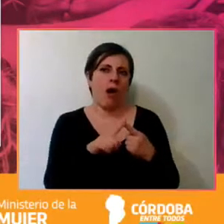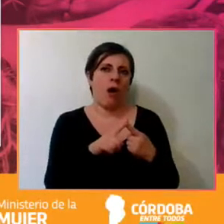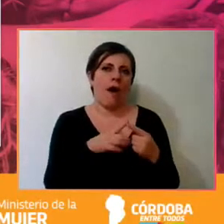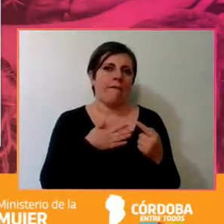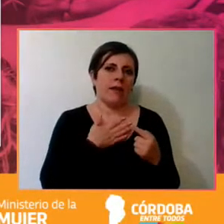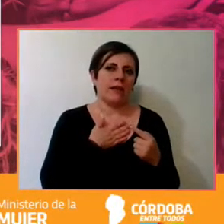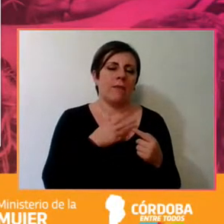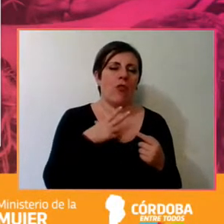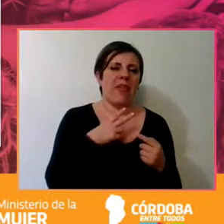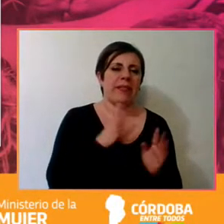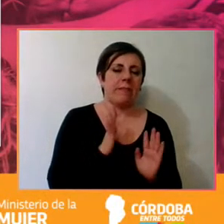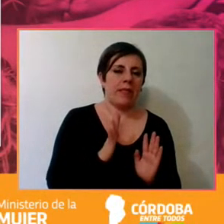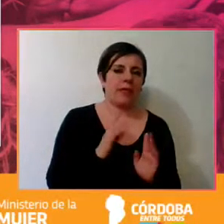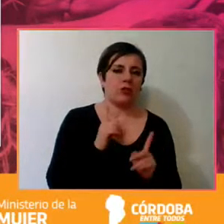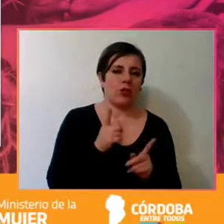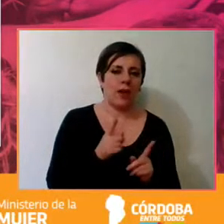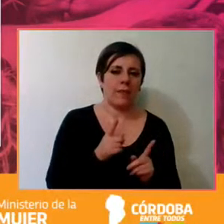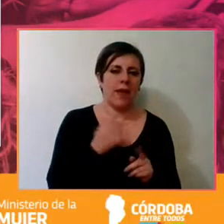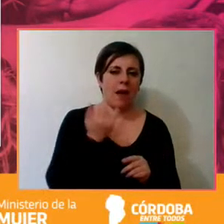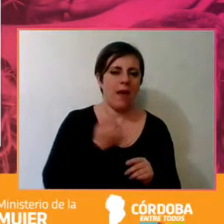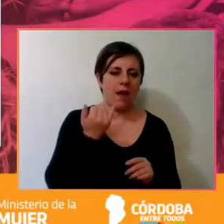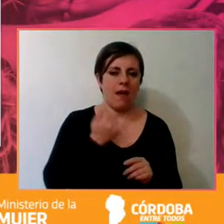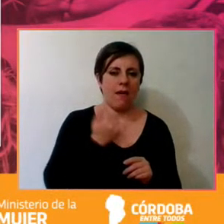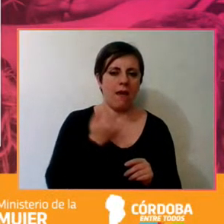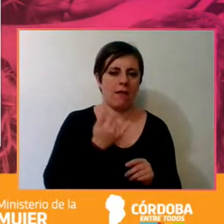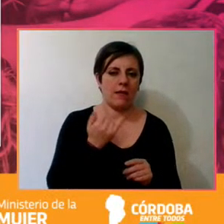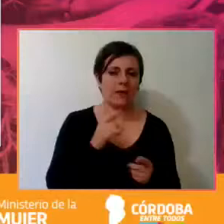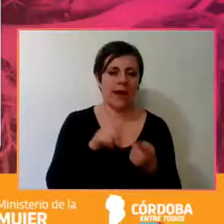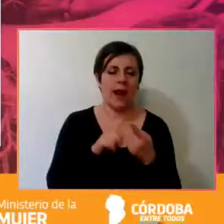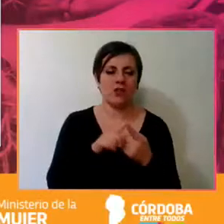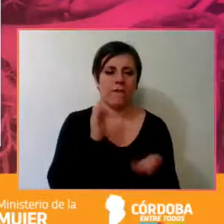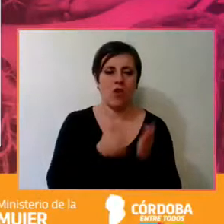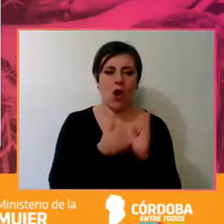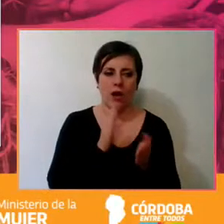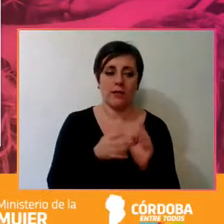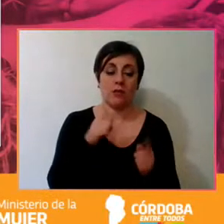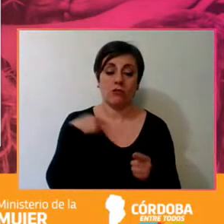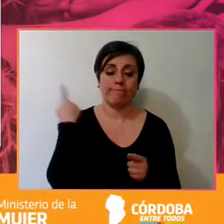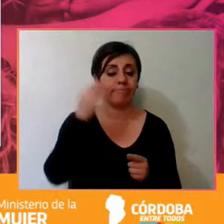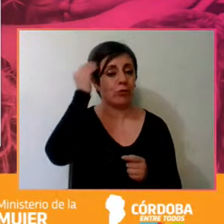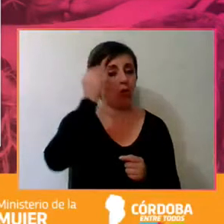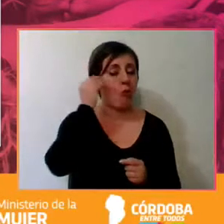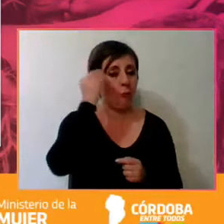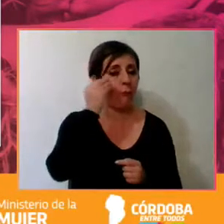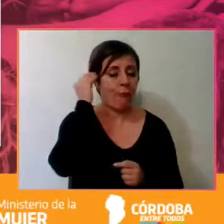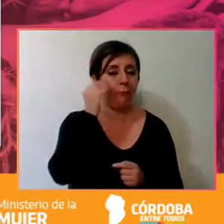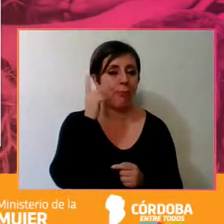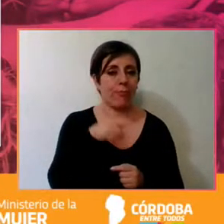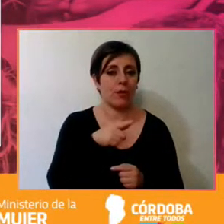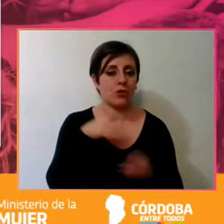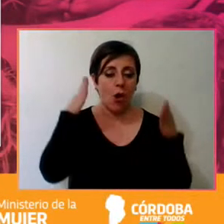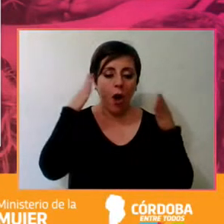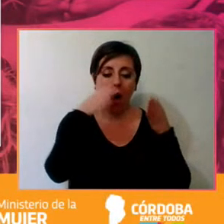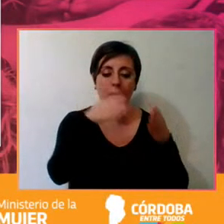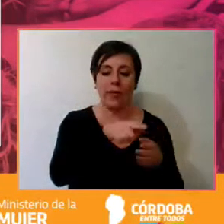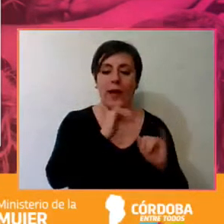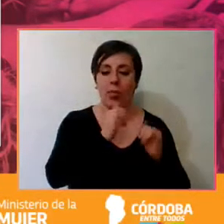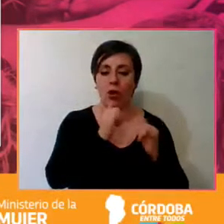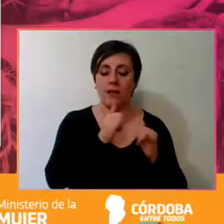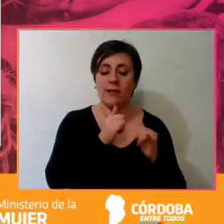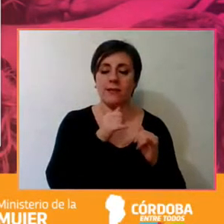intimidad, que todavía están plagados de relaciones violentas. Eso nos preocupa sobremanera, por lo tanto, el abordaje en la adolescencia es